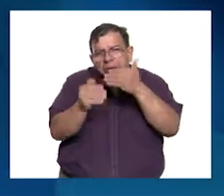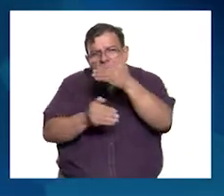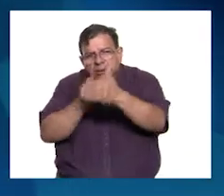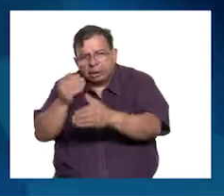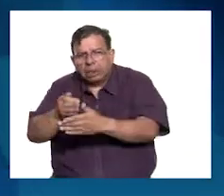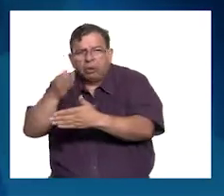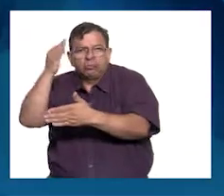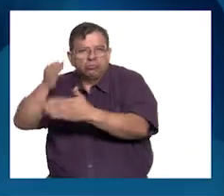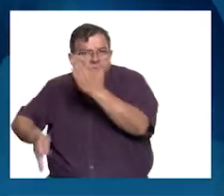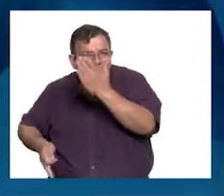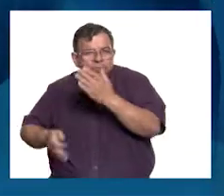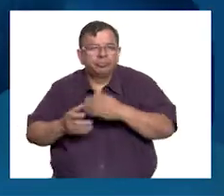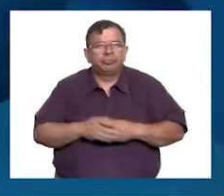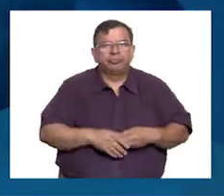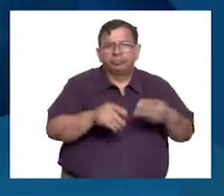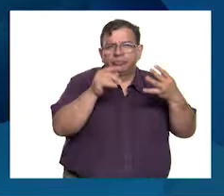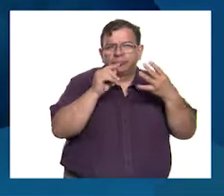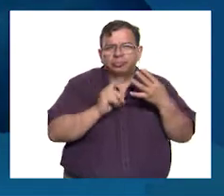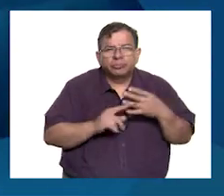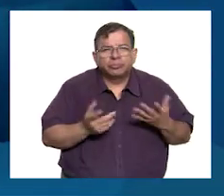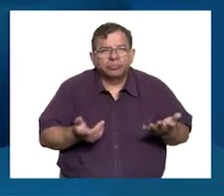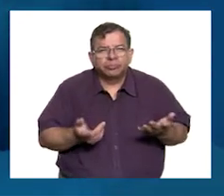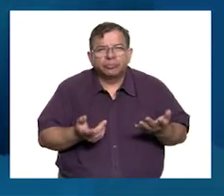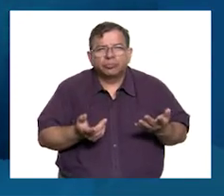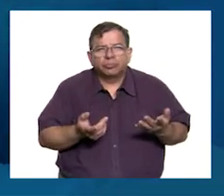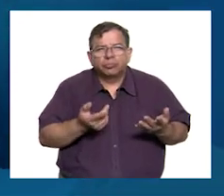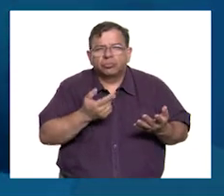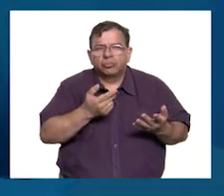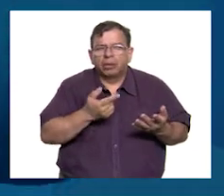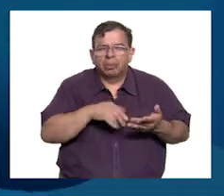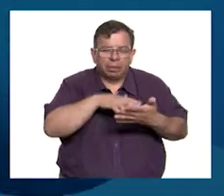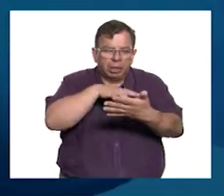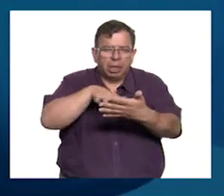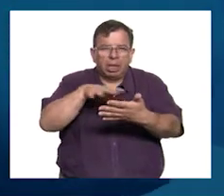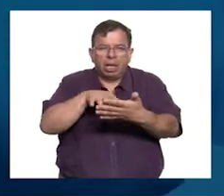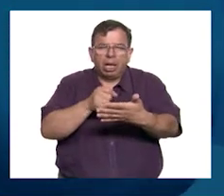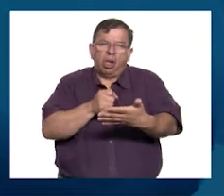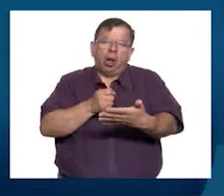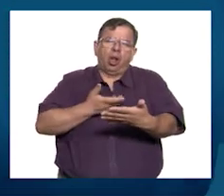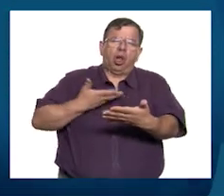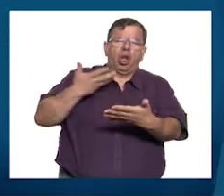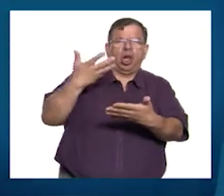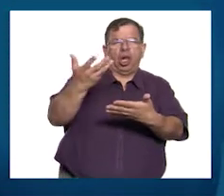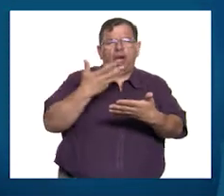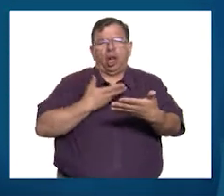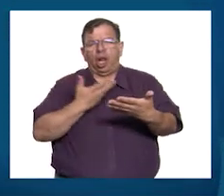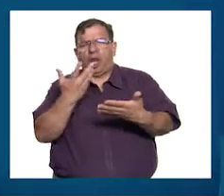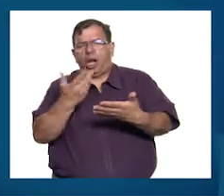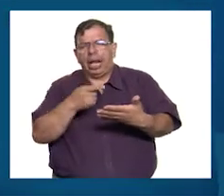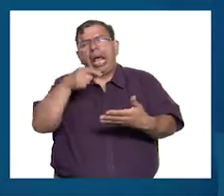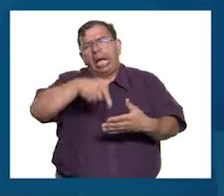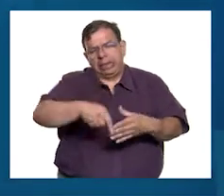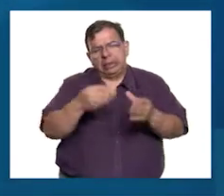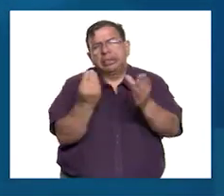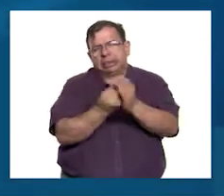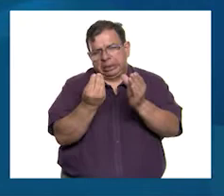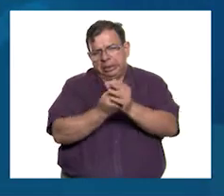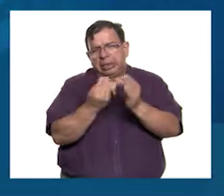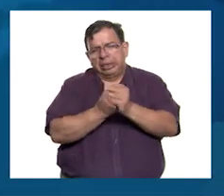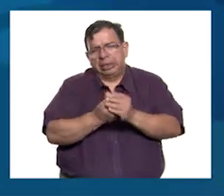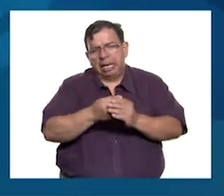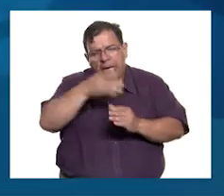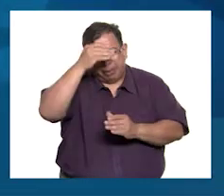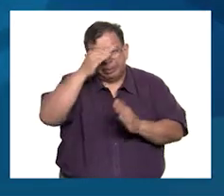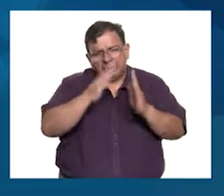final. Y uno más es que podamos realizar la lectura dramatizada durante nuestra sesión de Aprende en Casa 3. ¿De